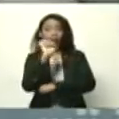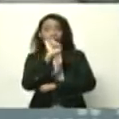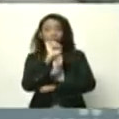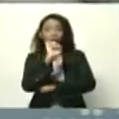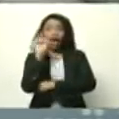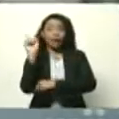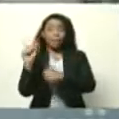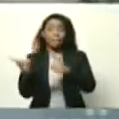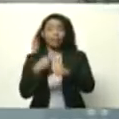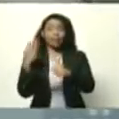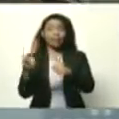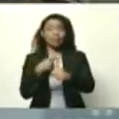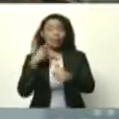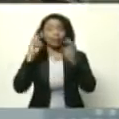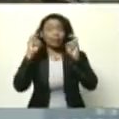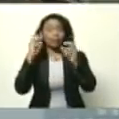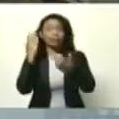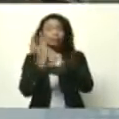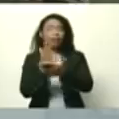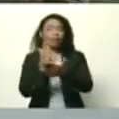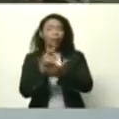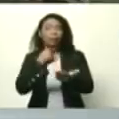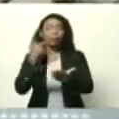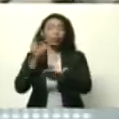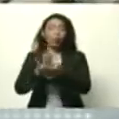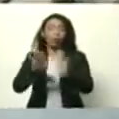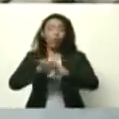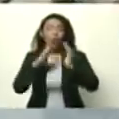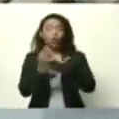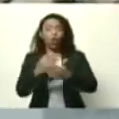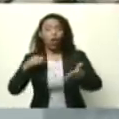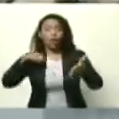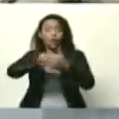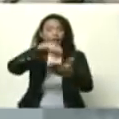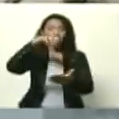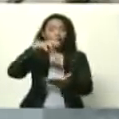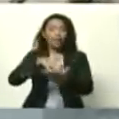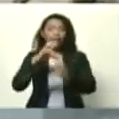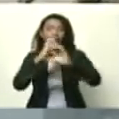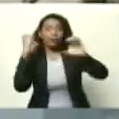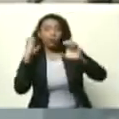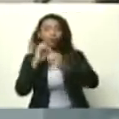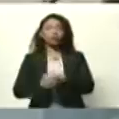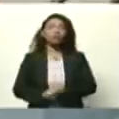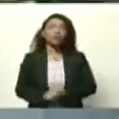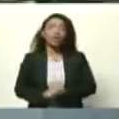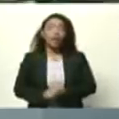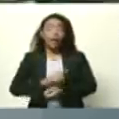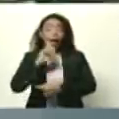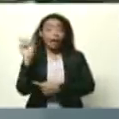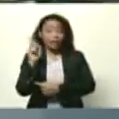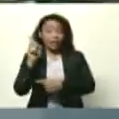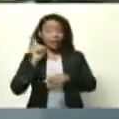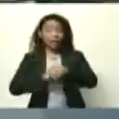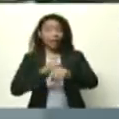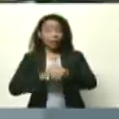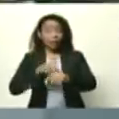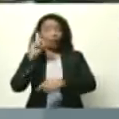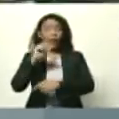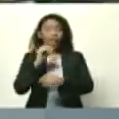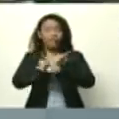una de las principales causas de fallecimiento en el mundo, los accidentes de tránsito. Así que eso es motivo también